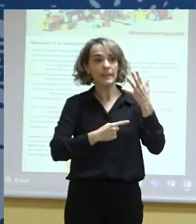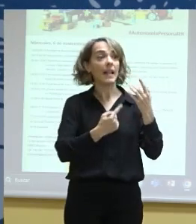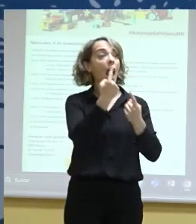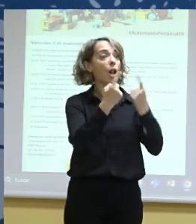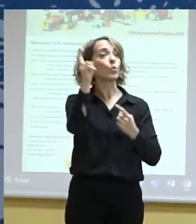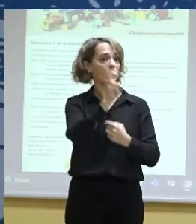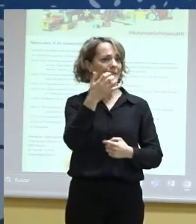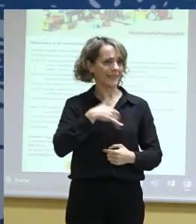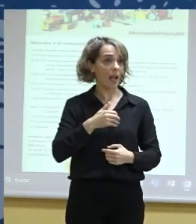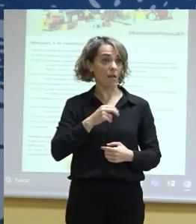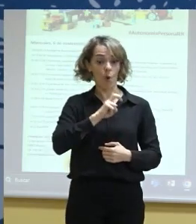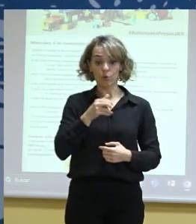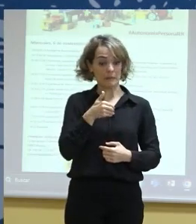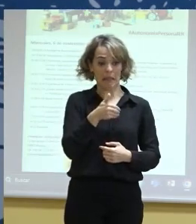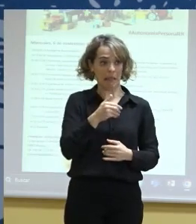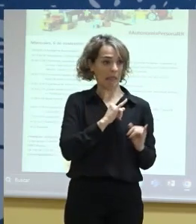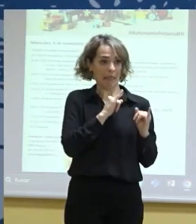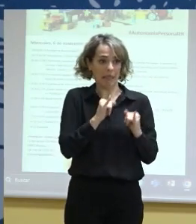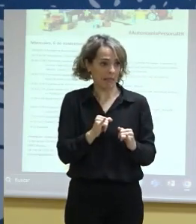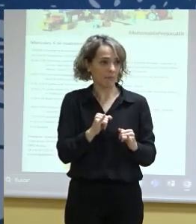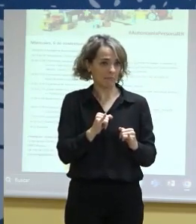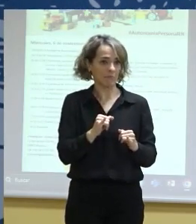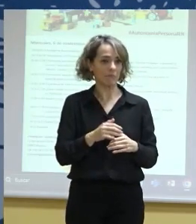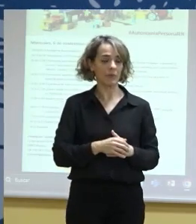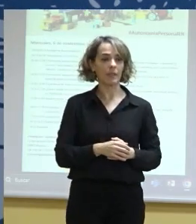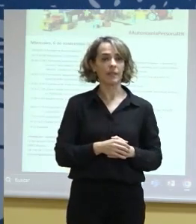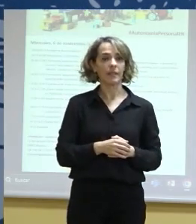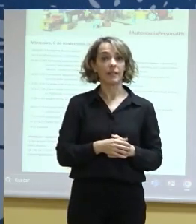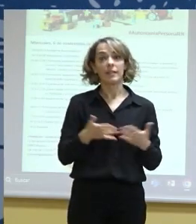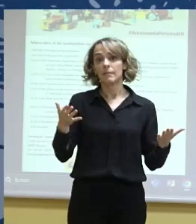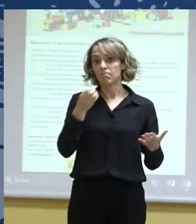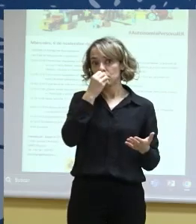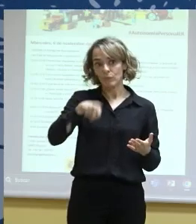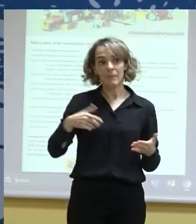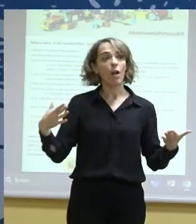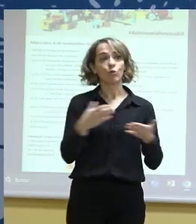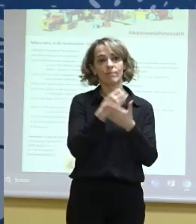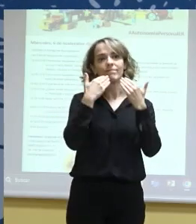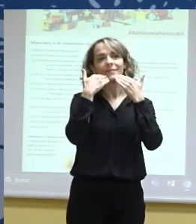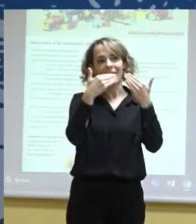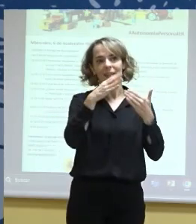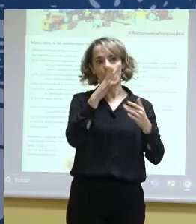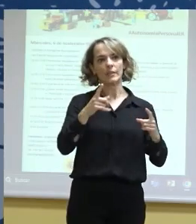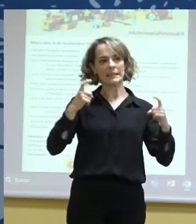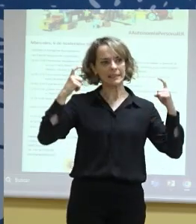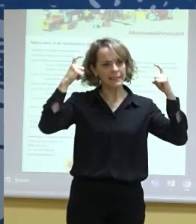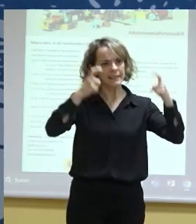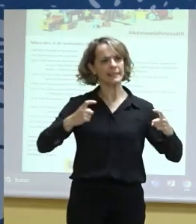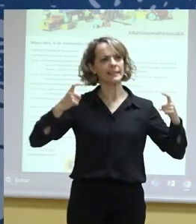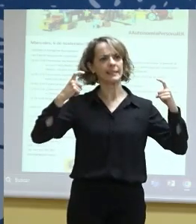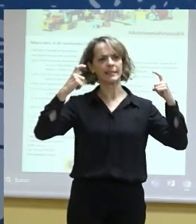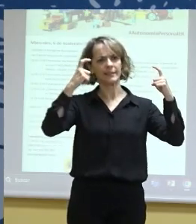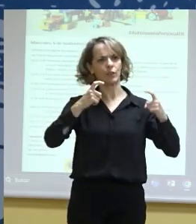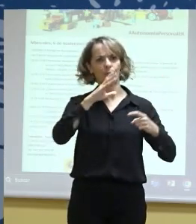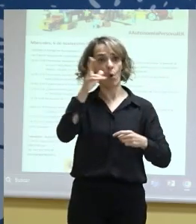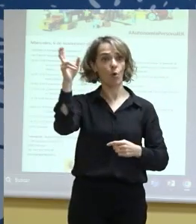aquí, otras vais a llegar o llegaréis a lo largo de la jornada, y bueno, pues agradeceros a todas ese esfuerzo por